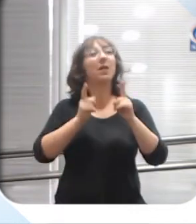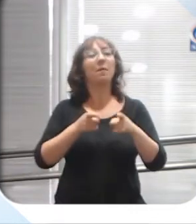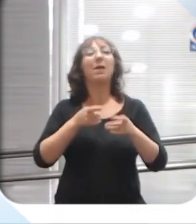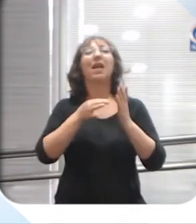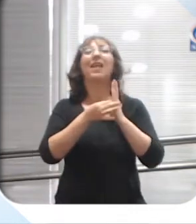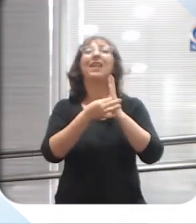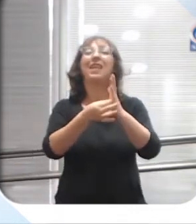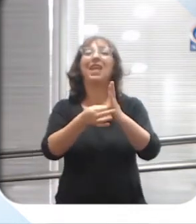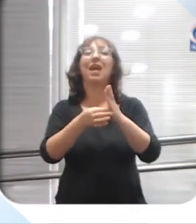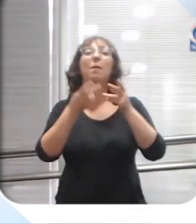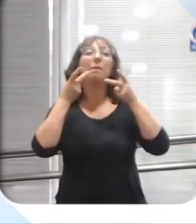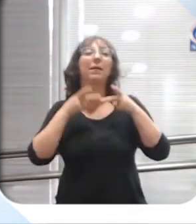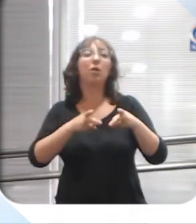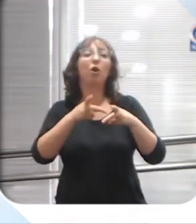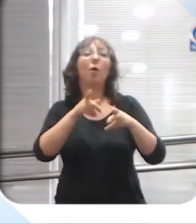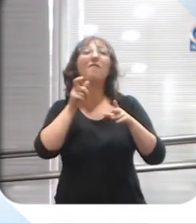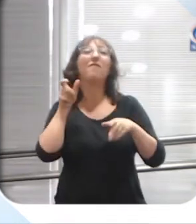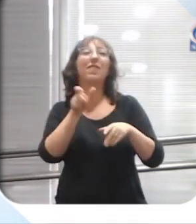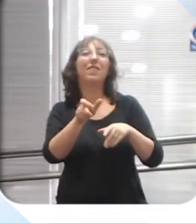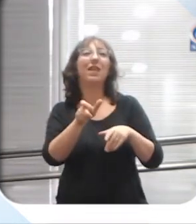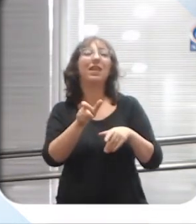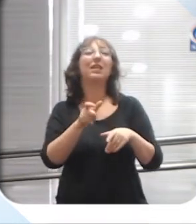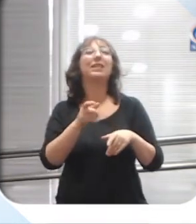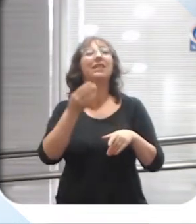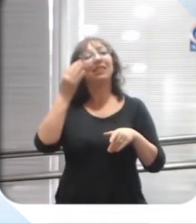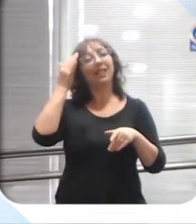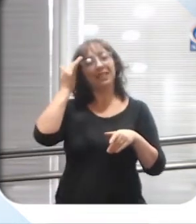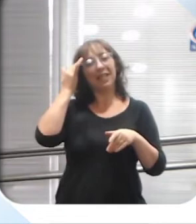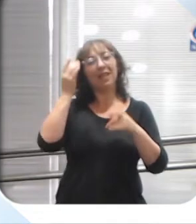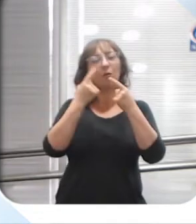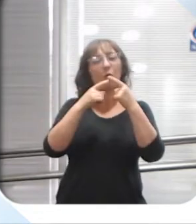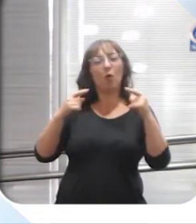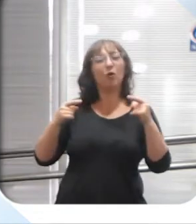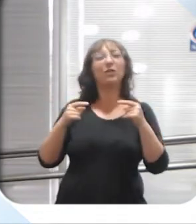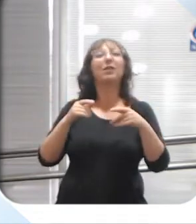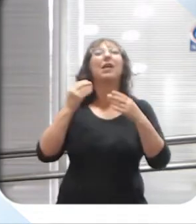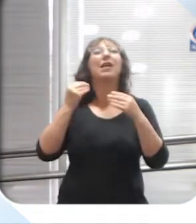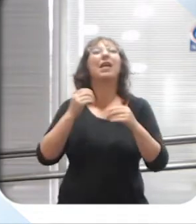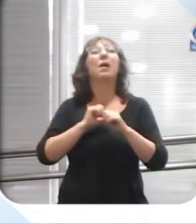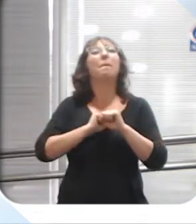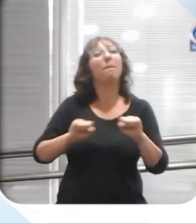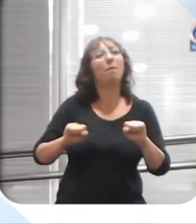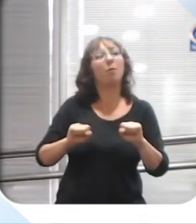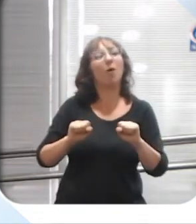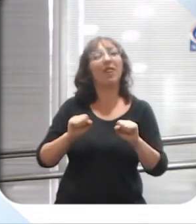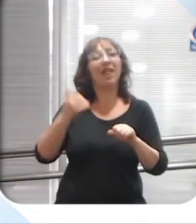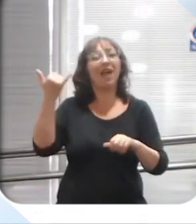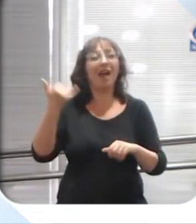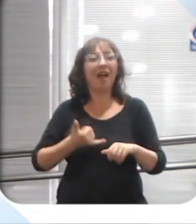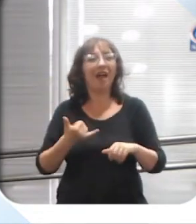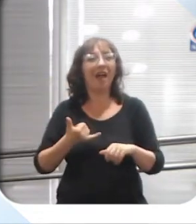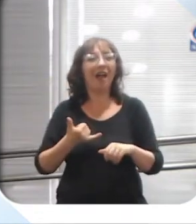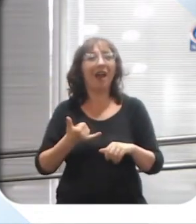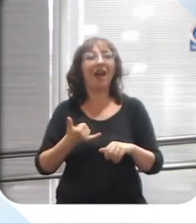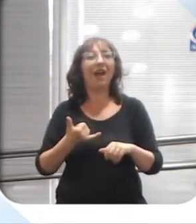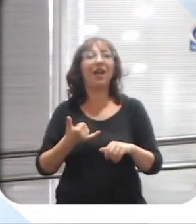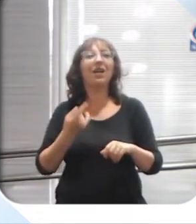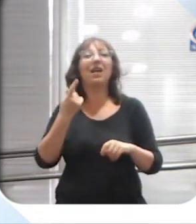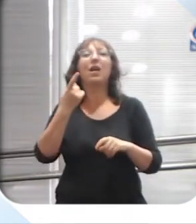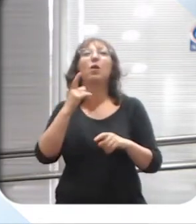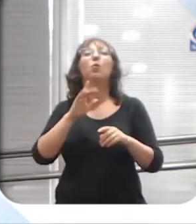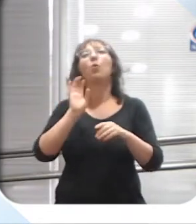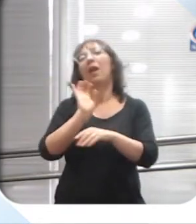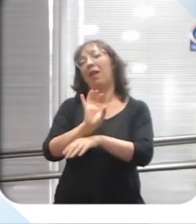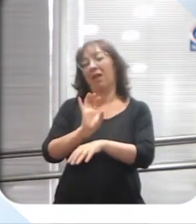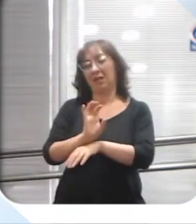guías metodológicas para estos videos, tomando en cuenta diferentes posibilidades que puedan existir en un aula,